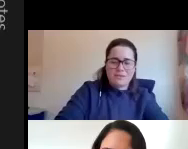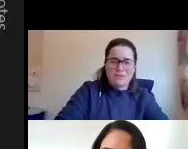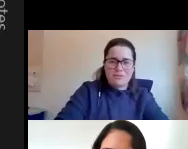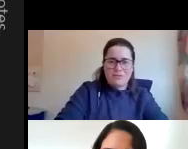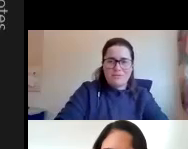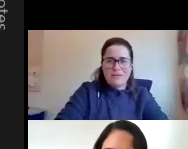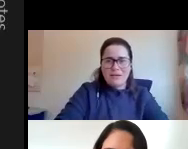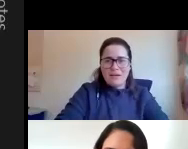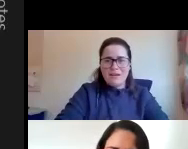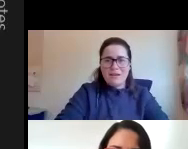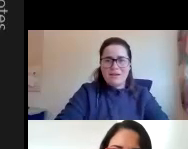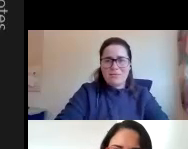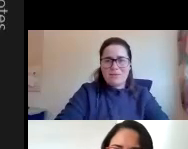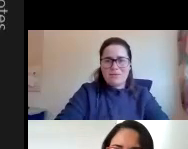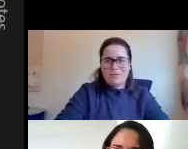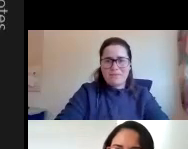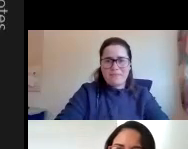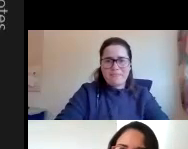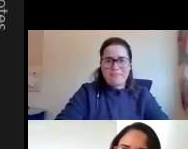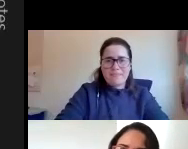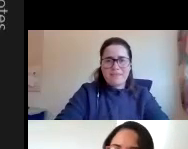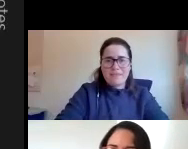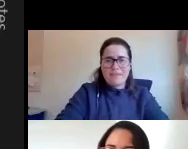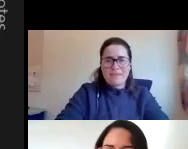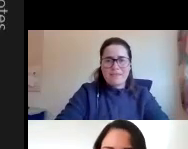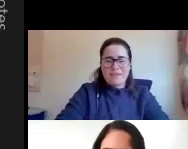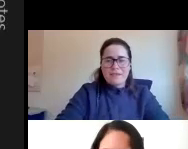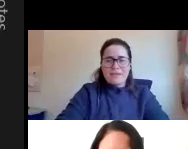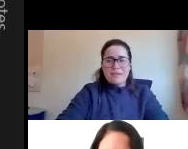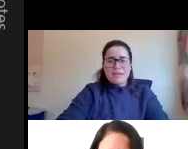tenemos esta erosión en los suelos.